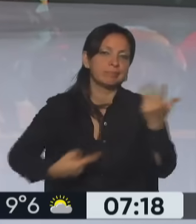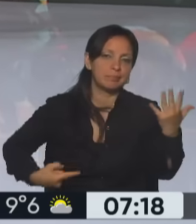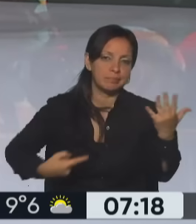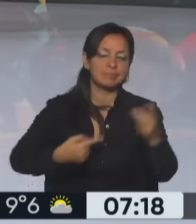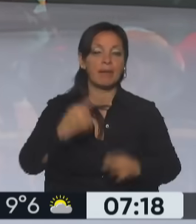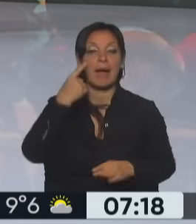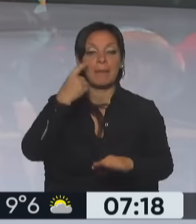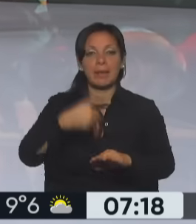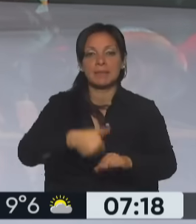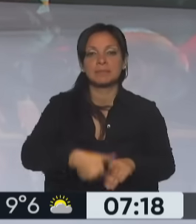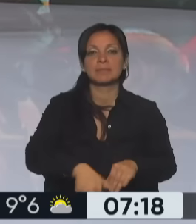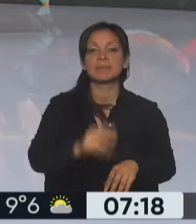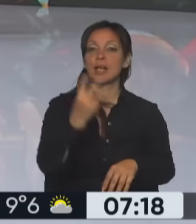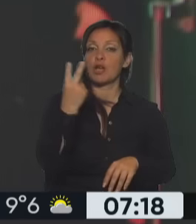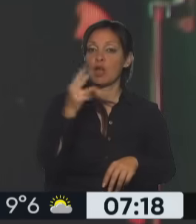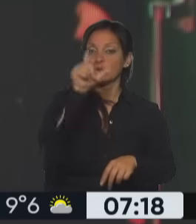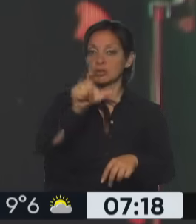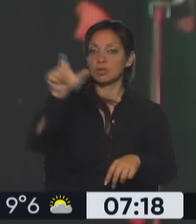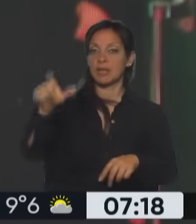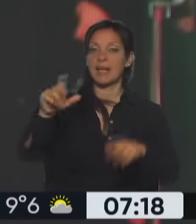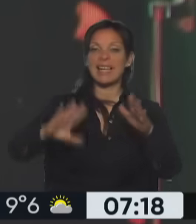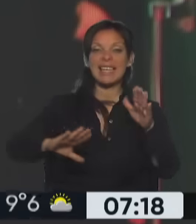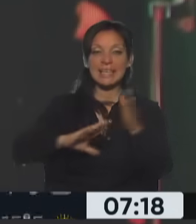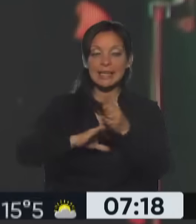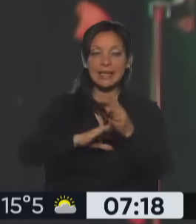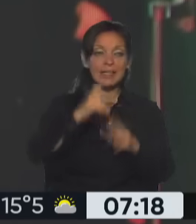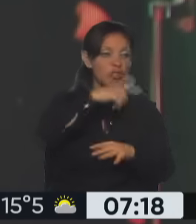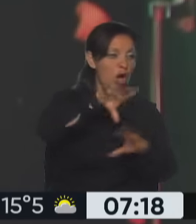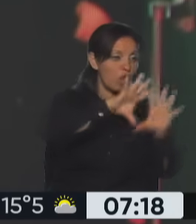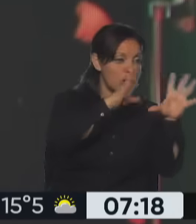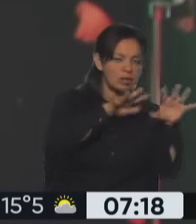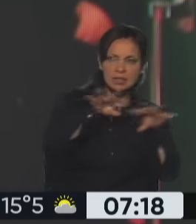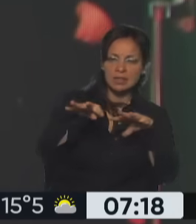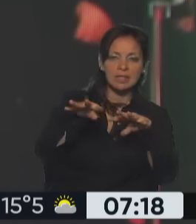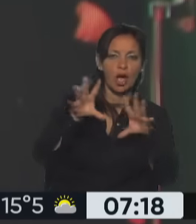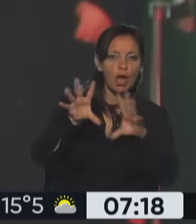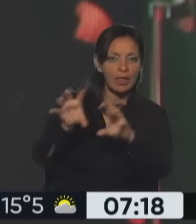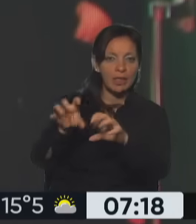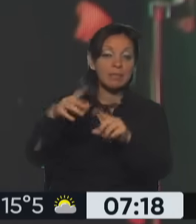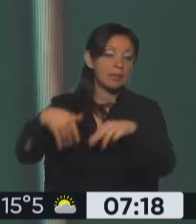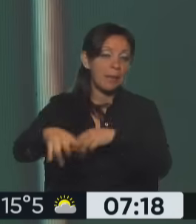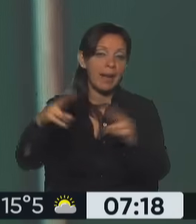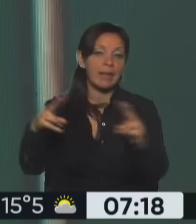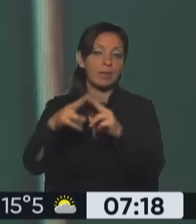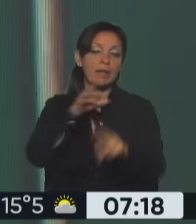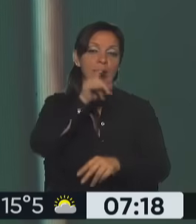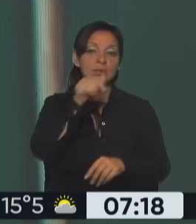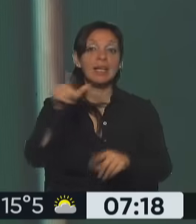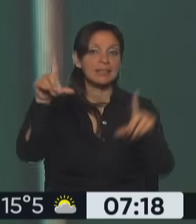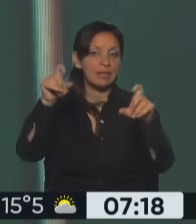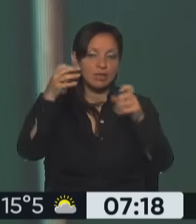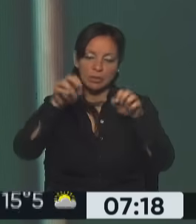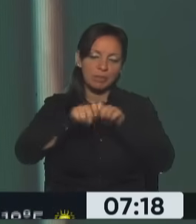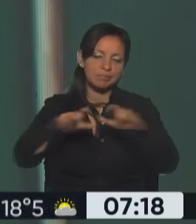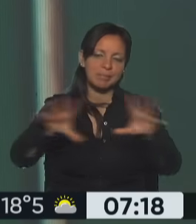los próximos minutos a dos líderes que son odiados por occidente que se van a reunir en Rusia y la foto que recorrerá el mundo